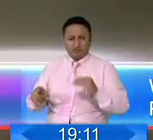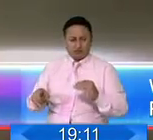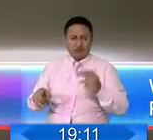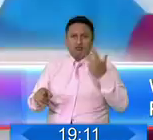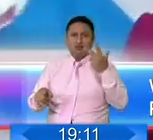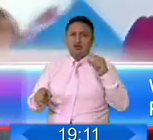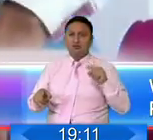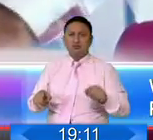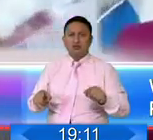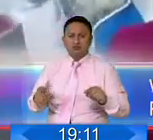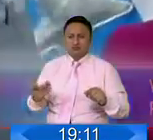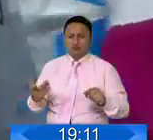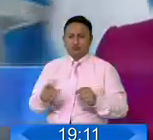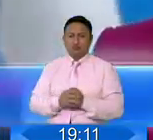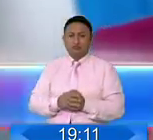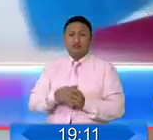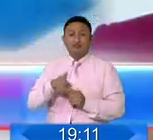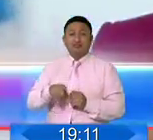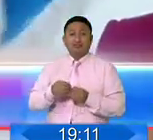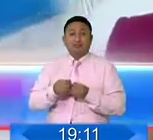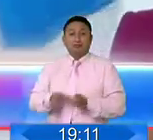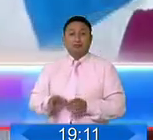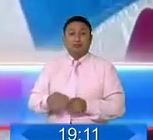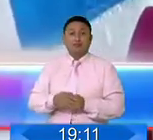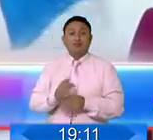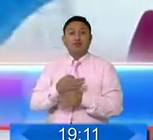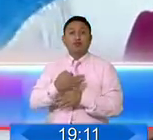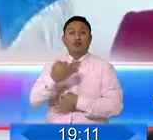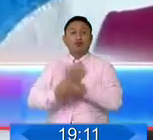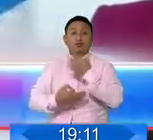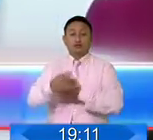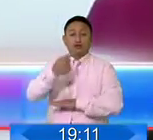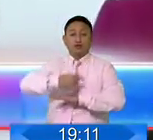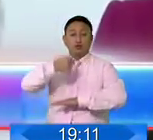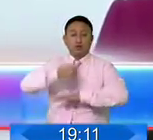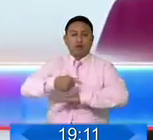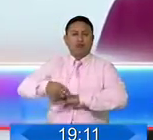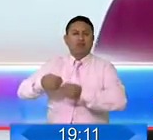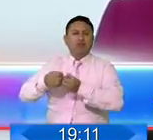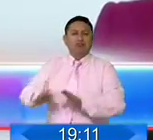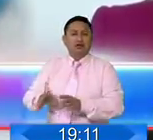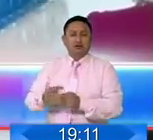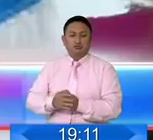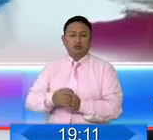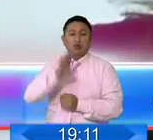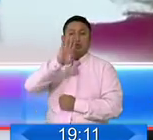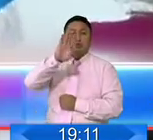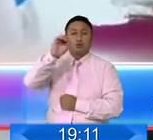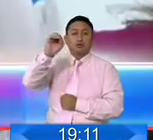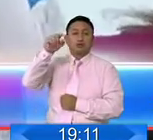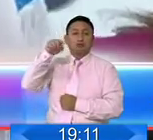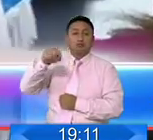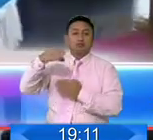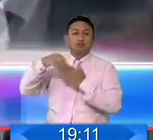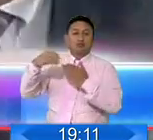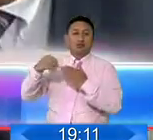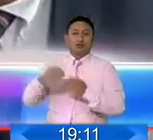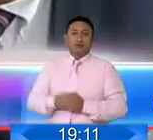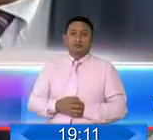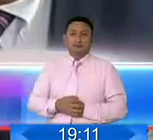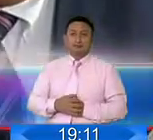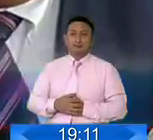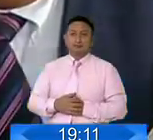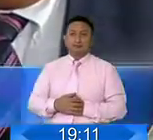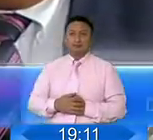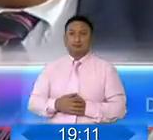$3,000. El perjuicio económico para la función judicial del Guayas pasa los 400 mil dólares. Obviamente,